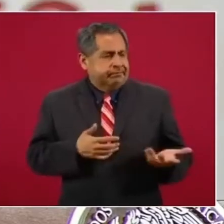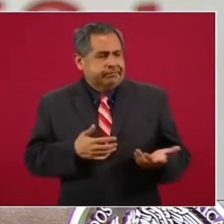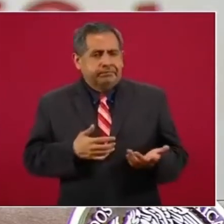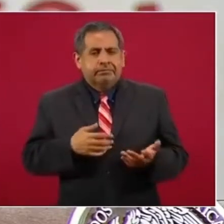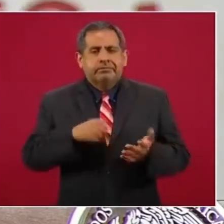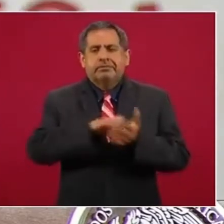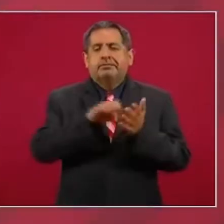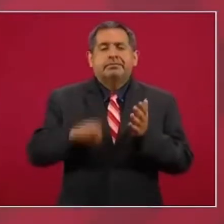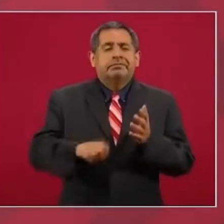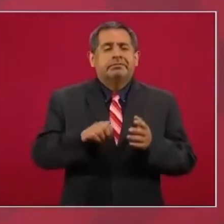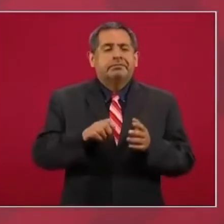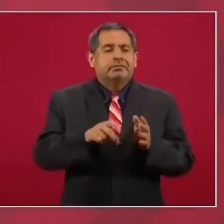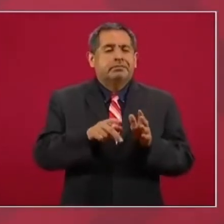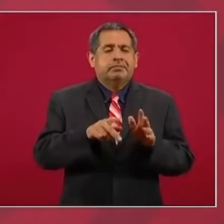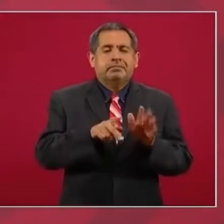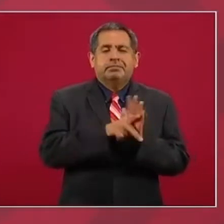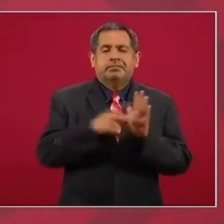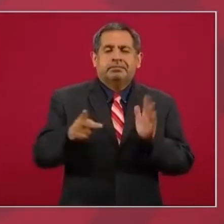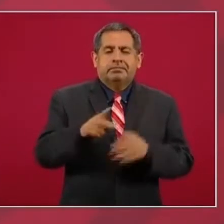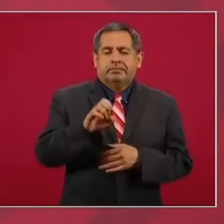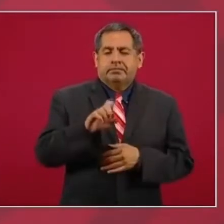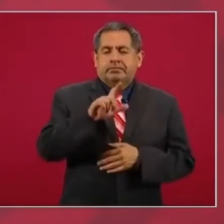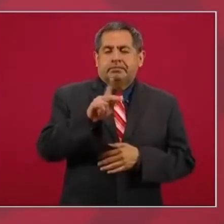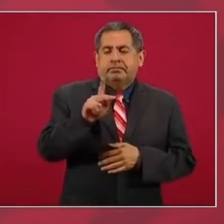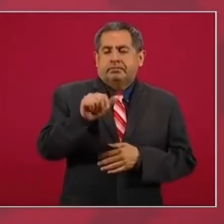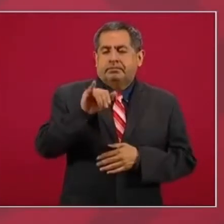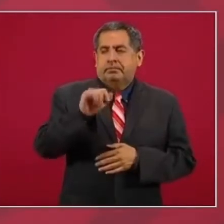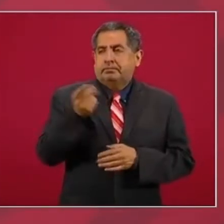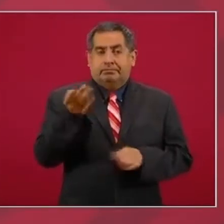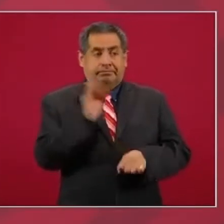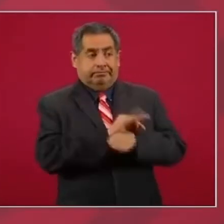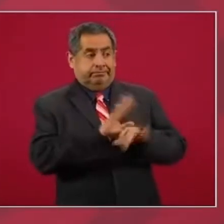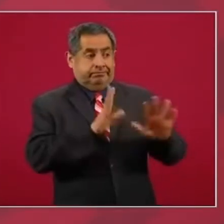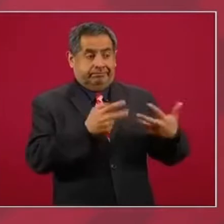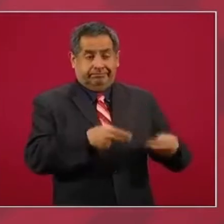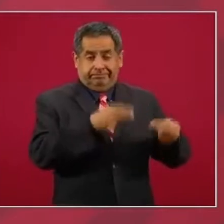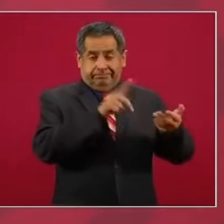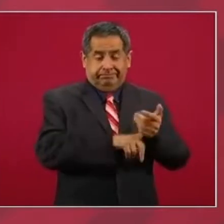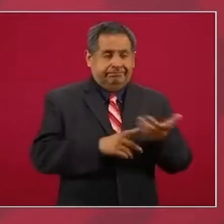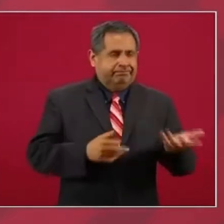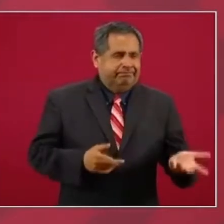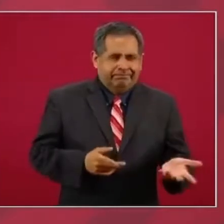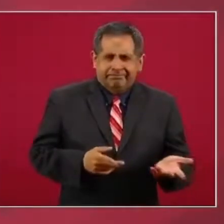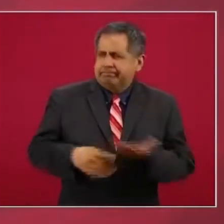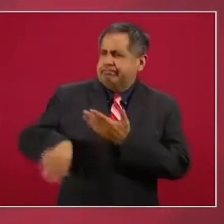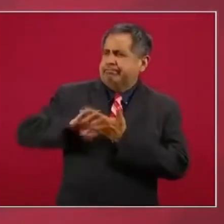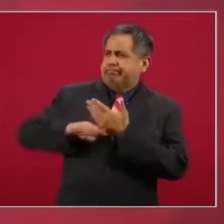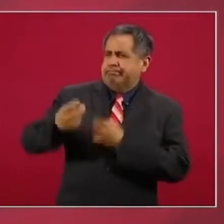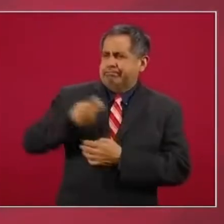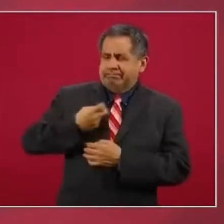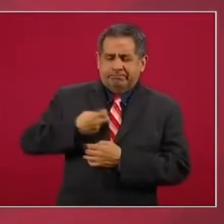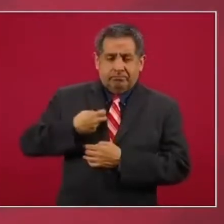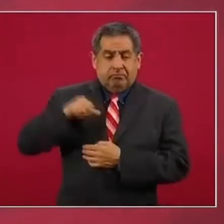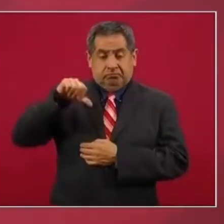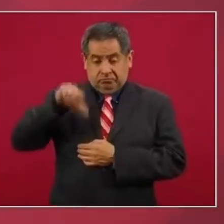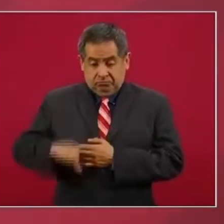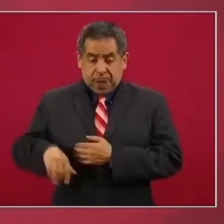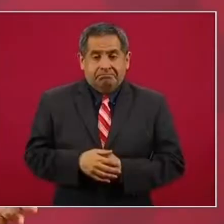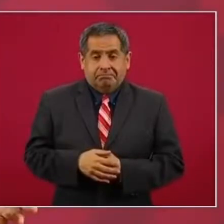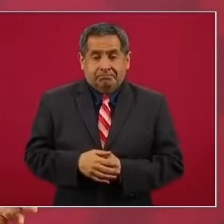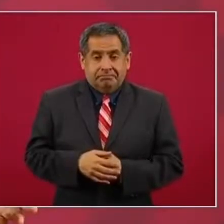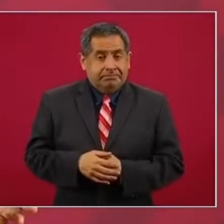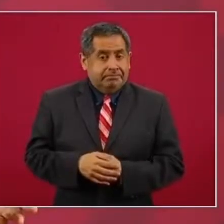español, ¿no?, que defiende a estas empresas, nos ataca un día sí y el otro también,